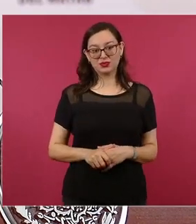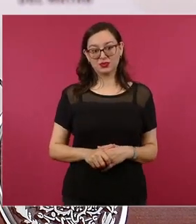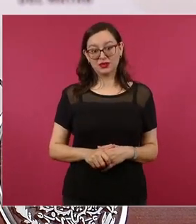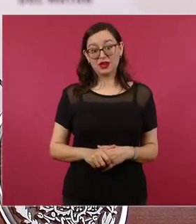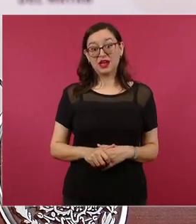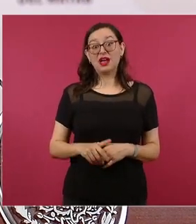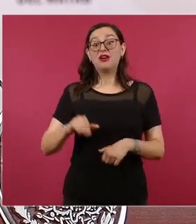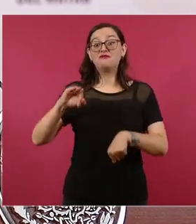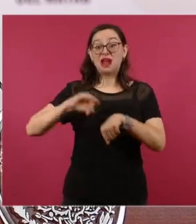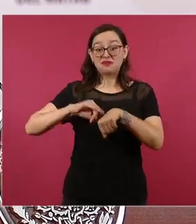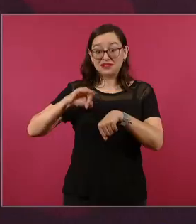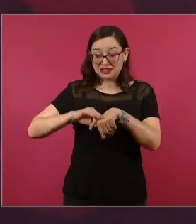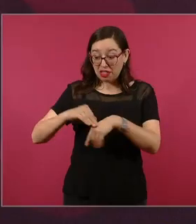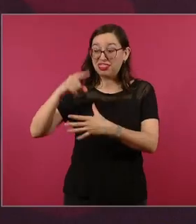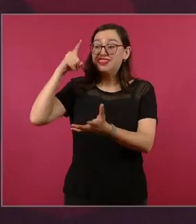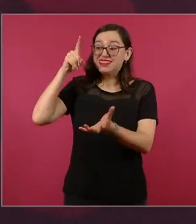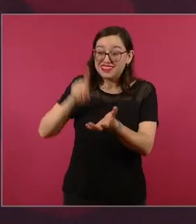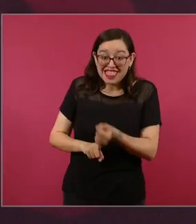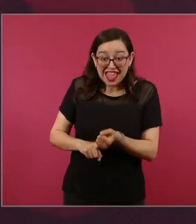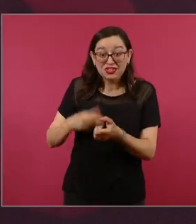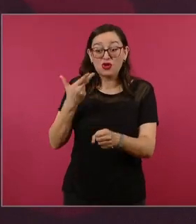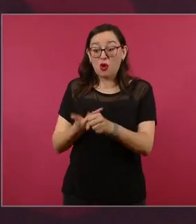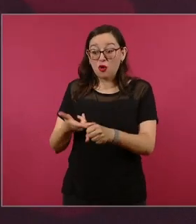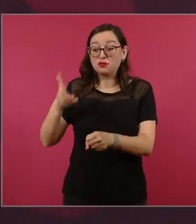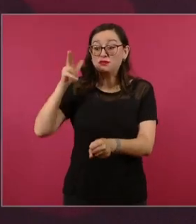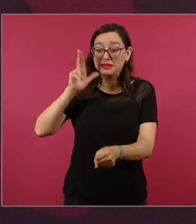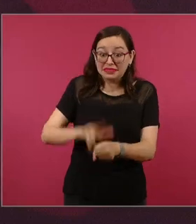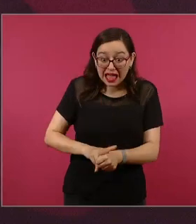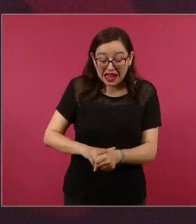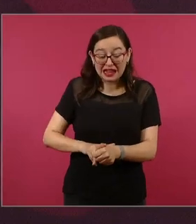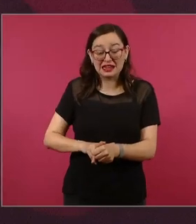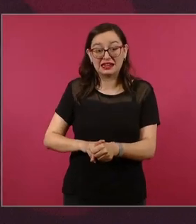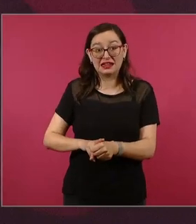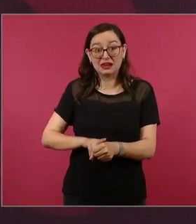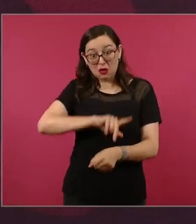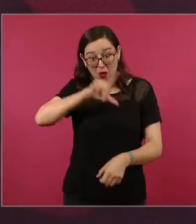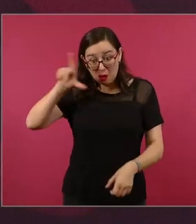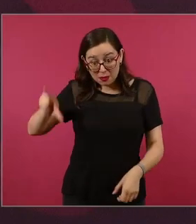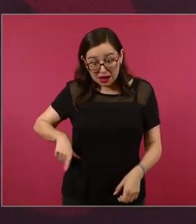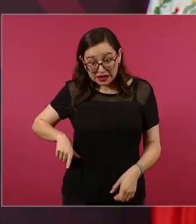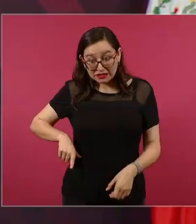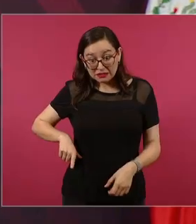Las farmacias en los hospitales públicos